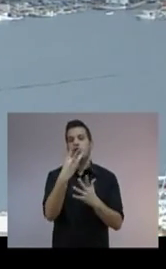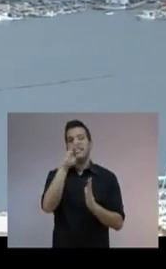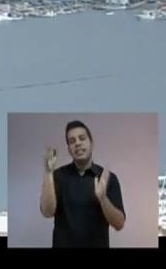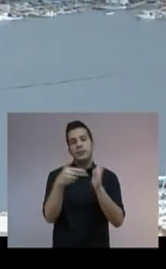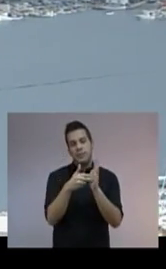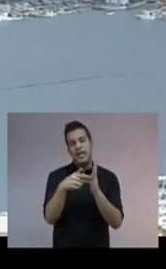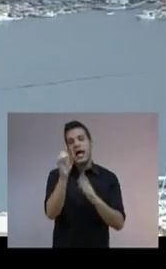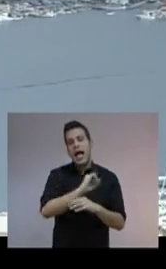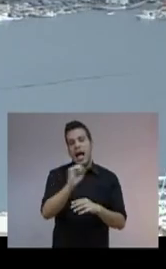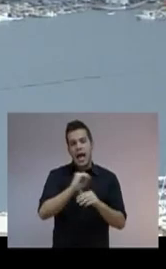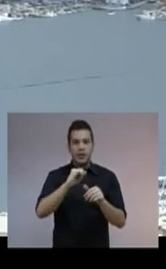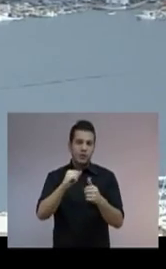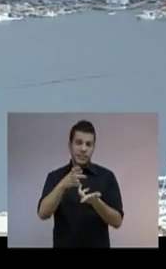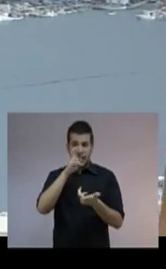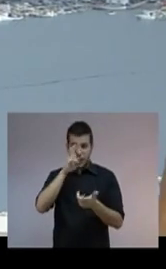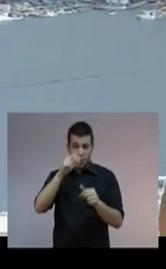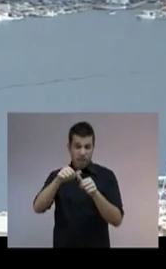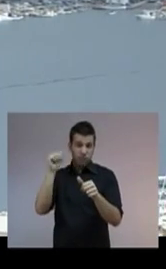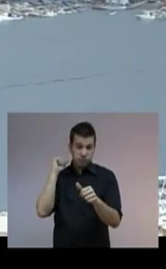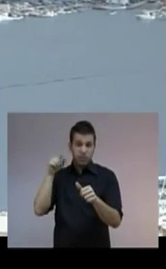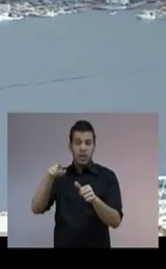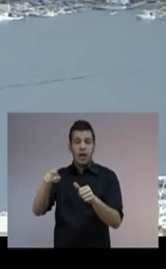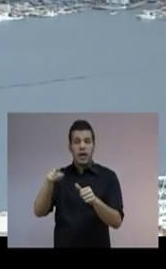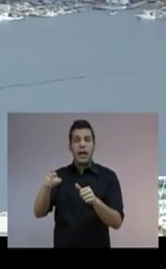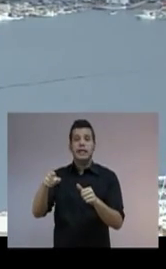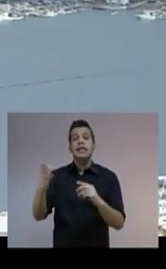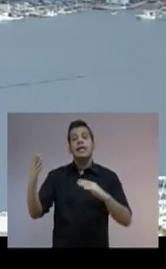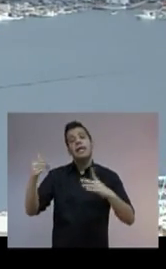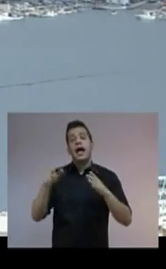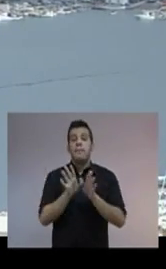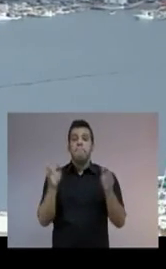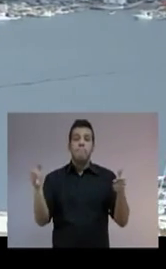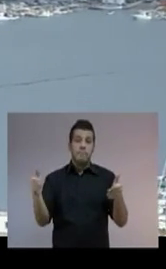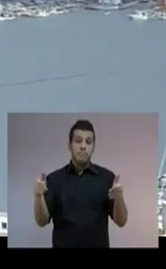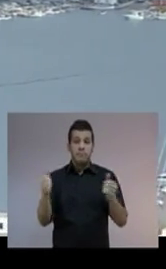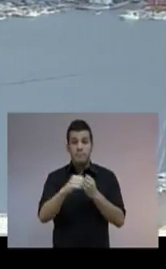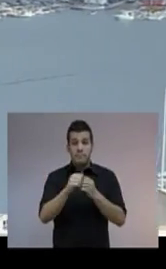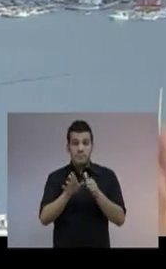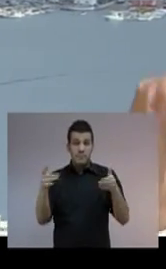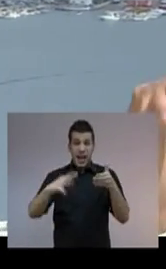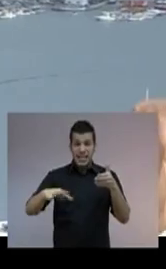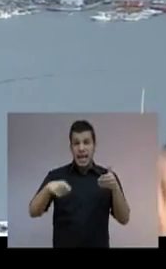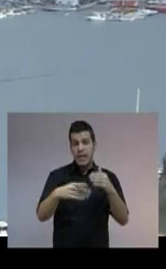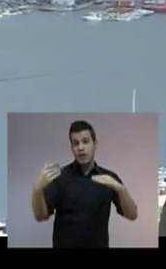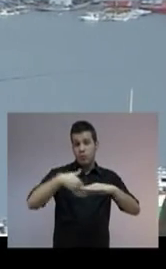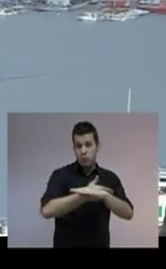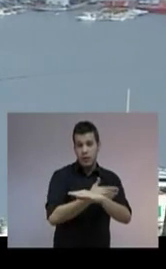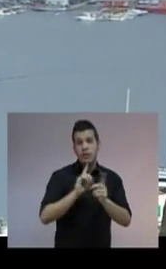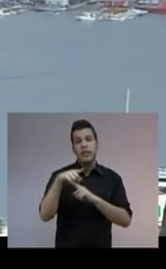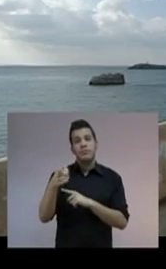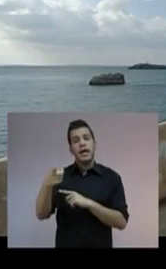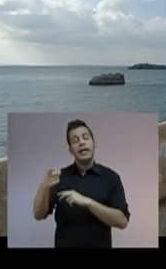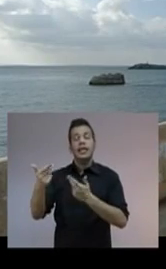la ciudad típicamente fenicia, la bahía usada como puerto y la colina aquí donde se construye la